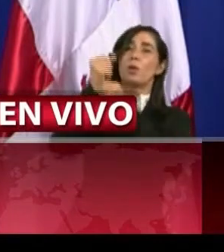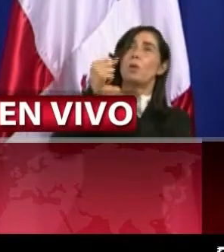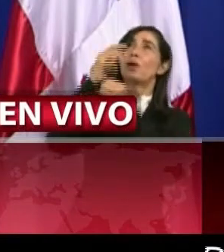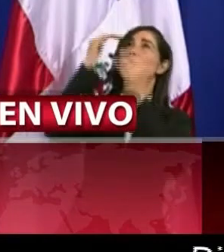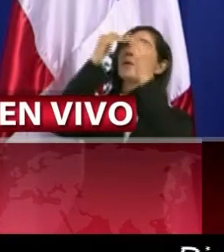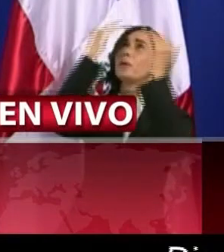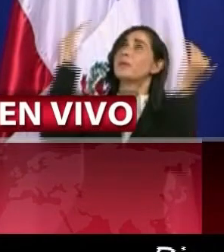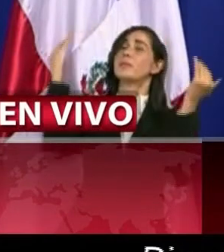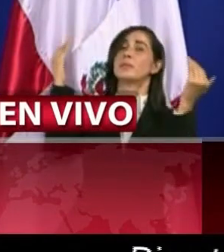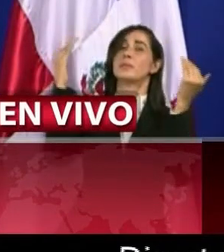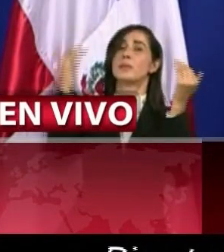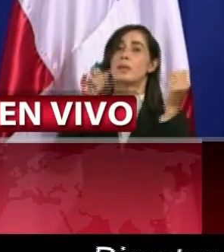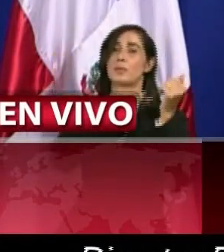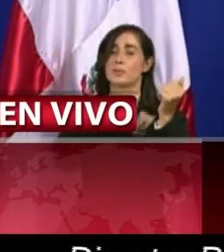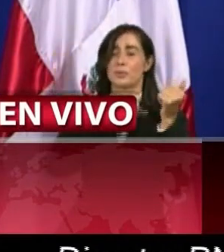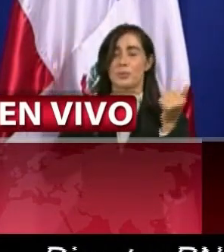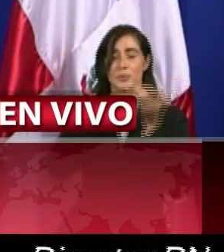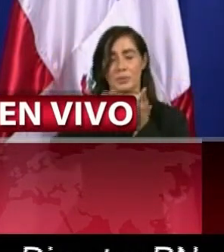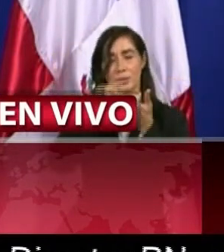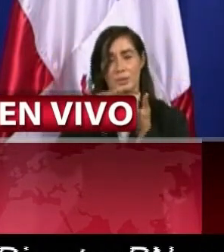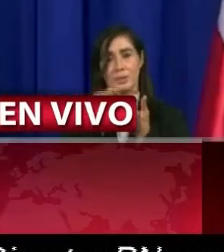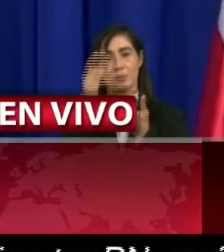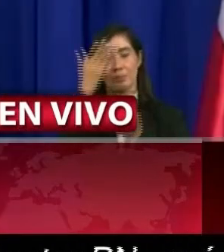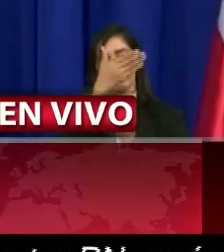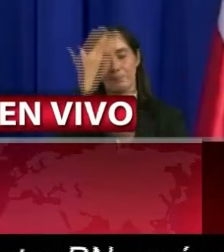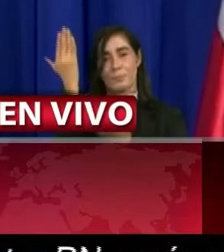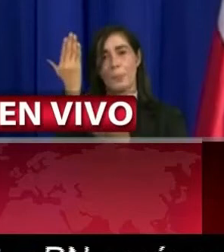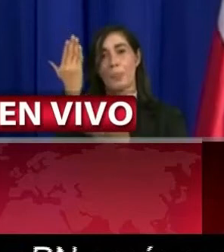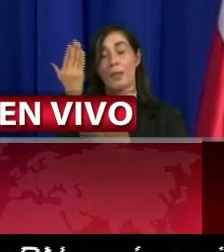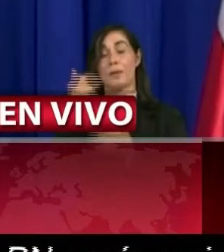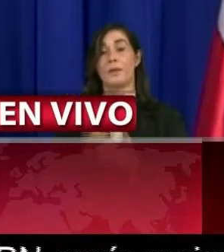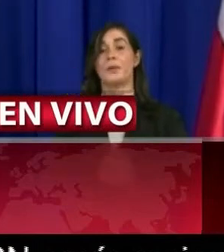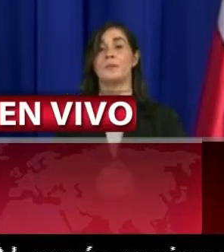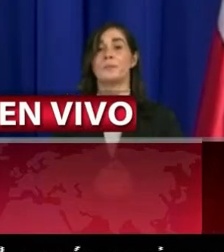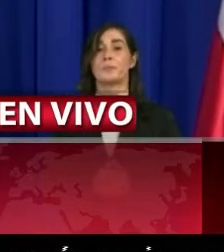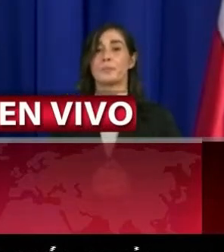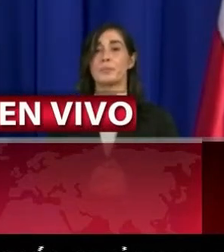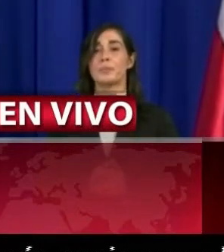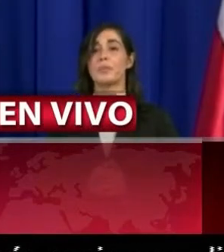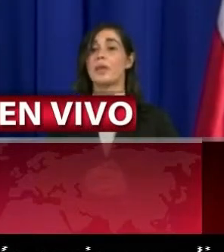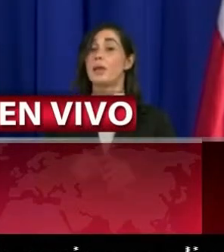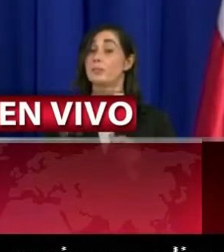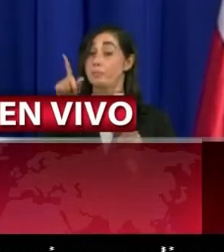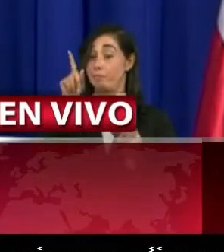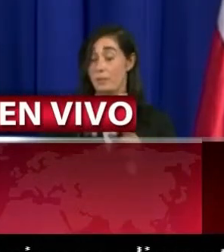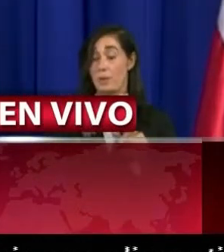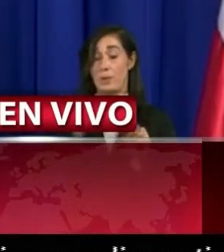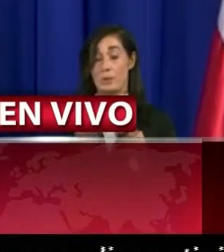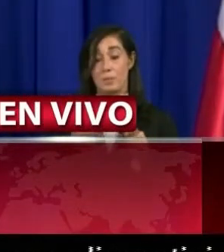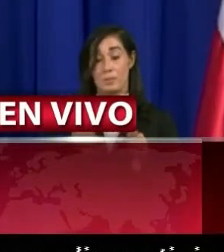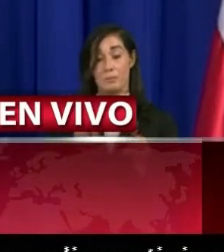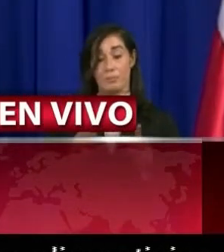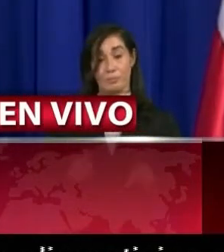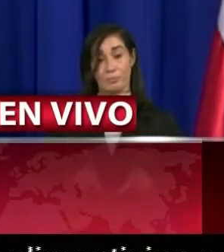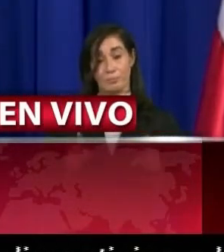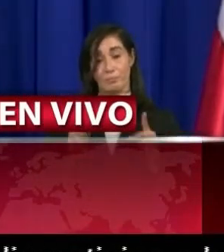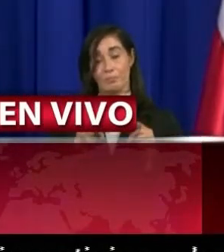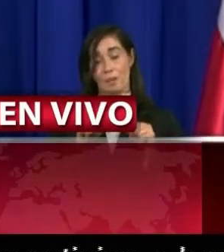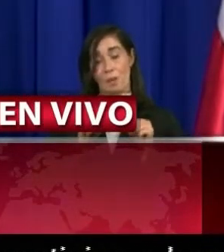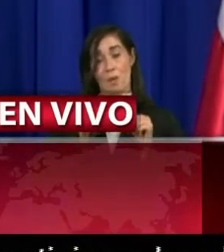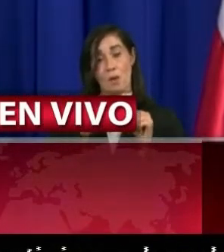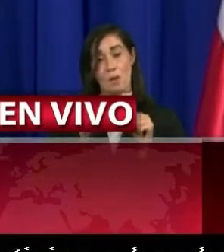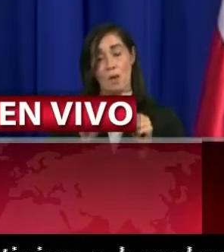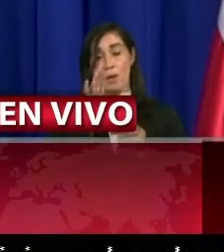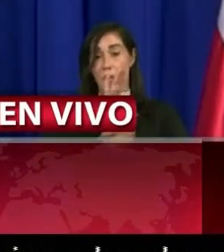el paraíso, en su santo seno. Todavía tendremos que convivir con el coronavirus por